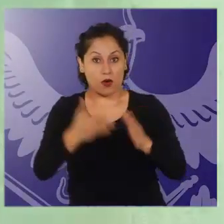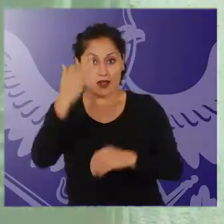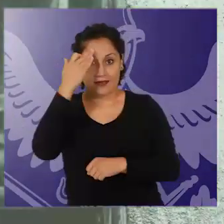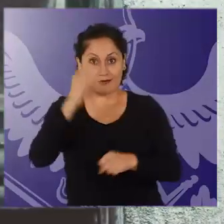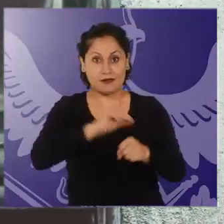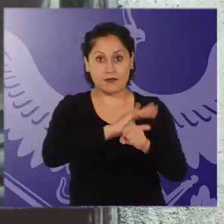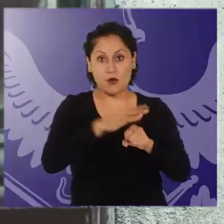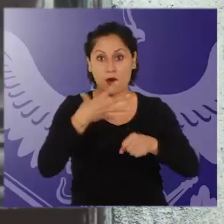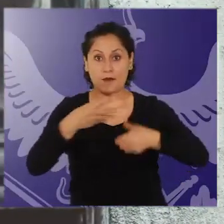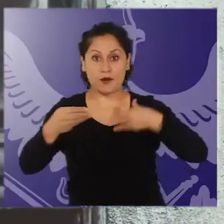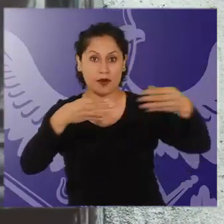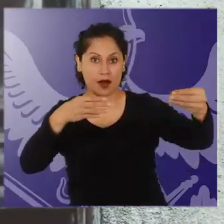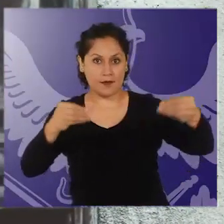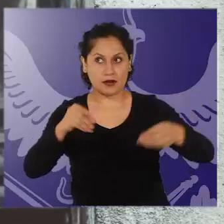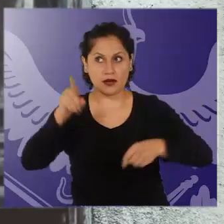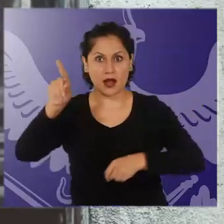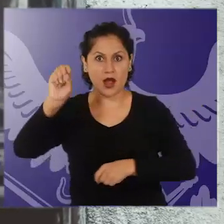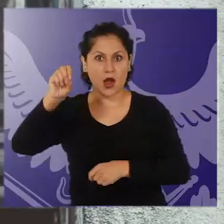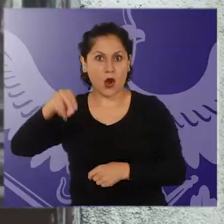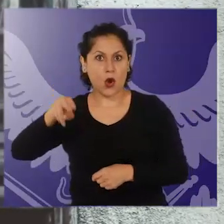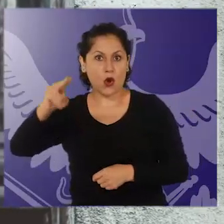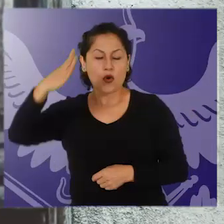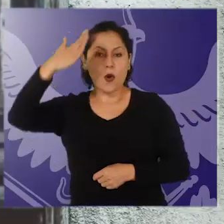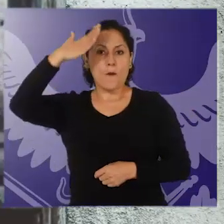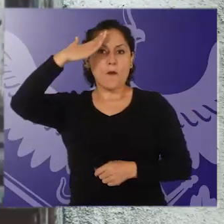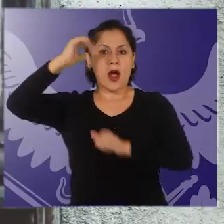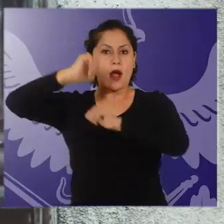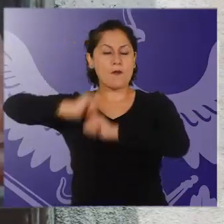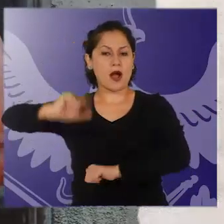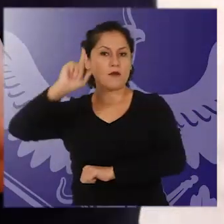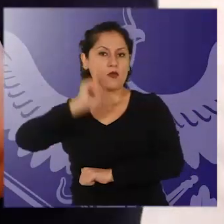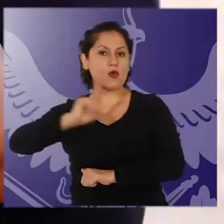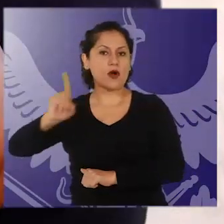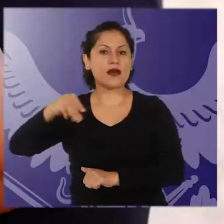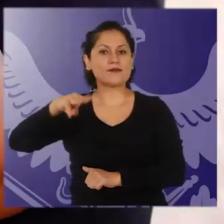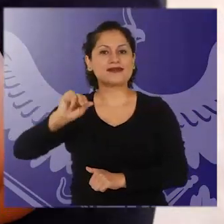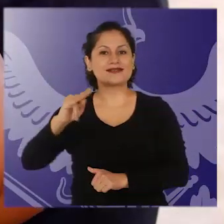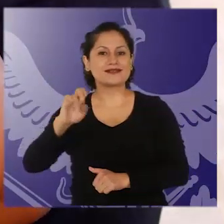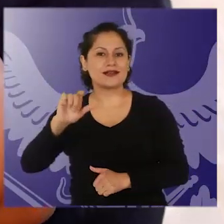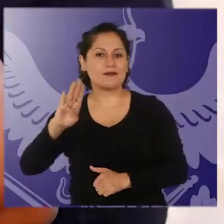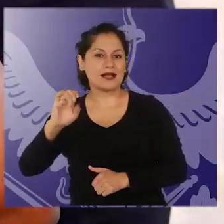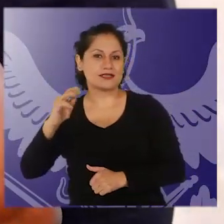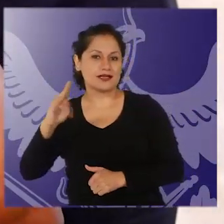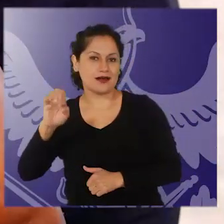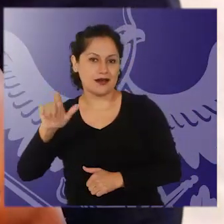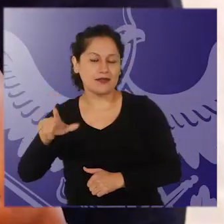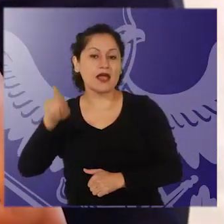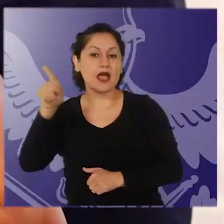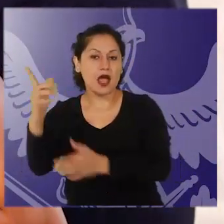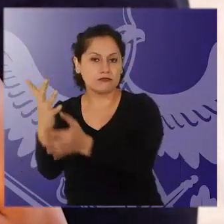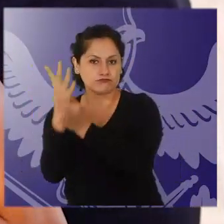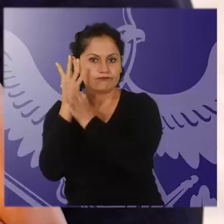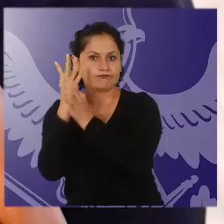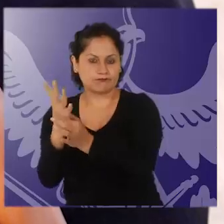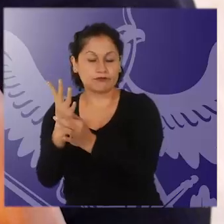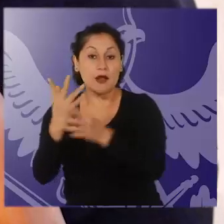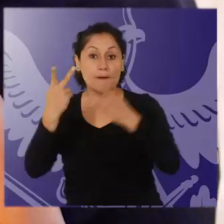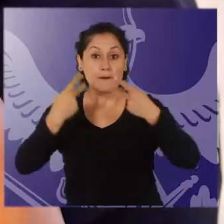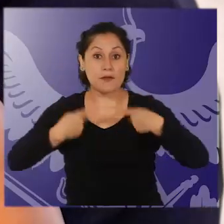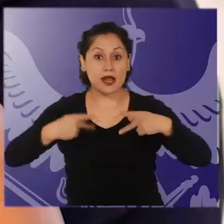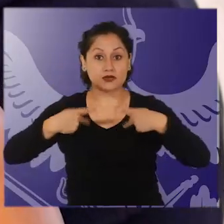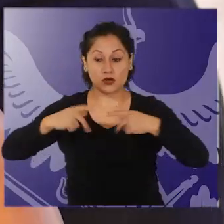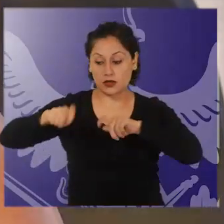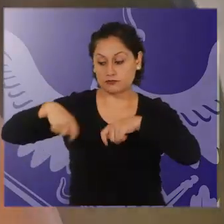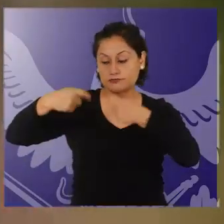En el contexto de la pandemia de COVID-19, Michelle Bachelet, alta comisionada de las Naciones Unidas para los Derechos Humanos, ha referido que